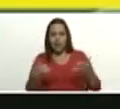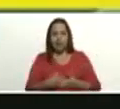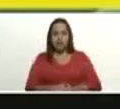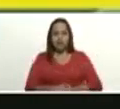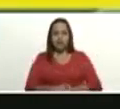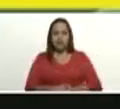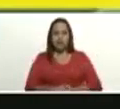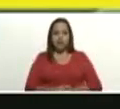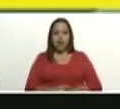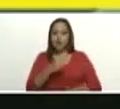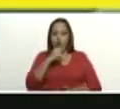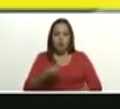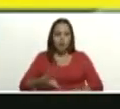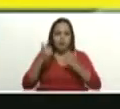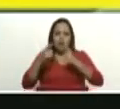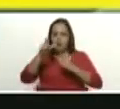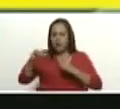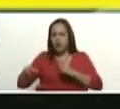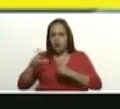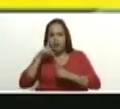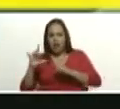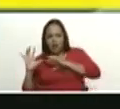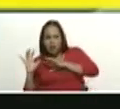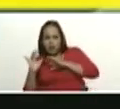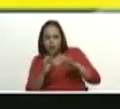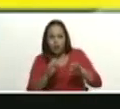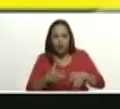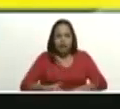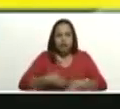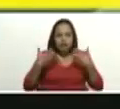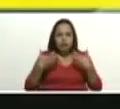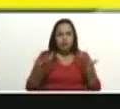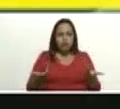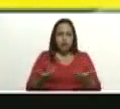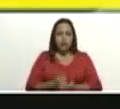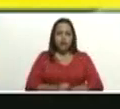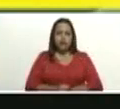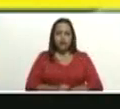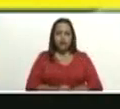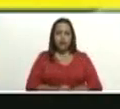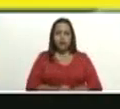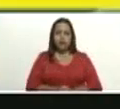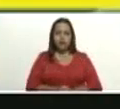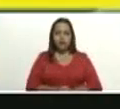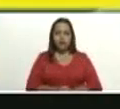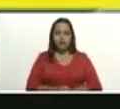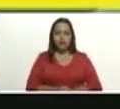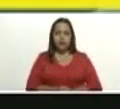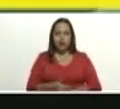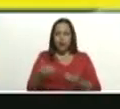país contra el fascismo, contra la intolerancia, contra el odio, contra